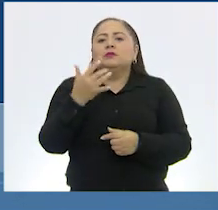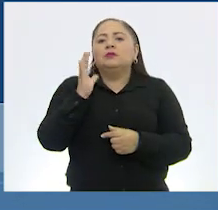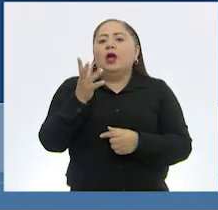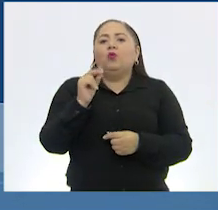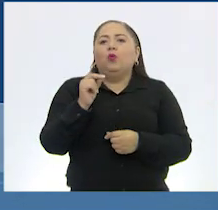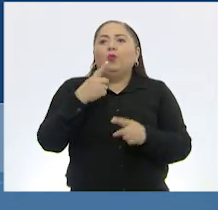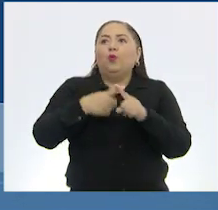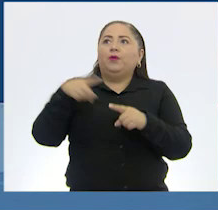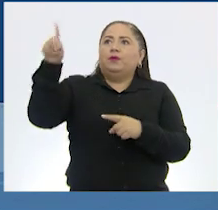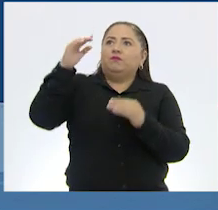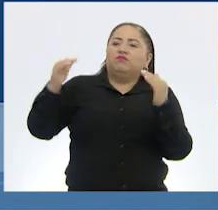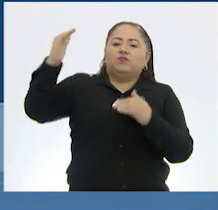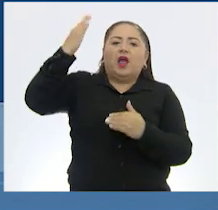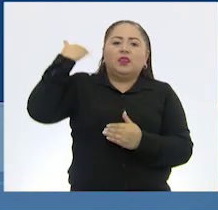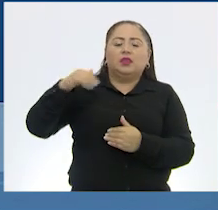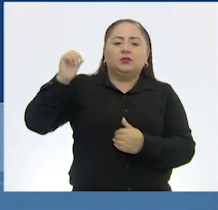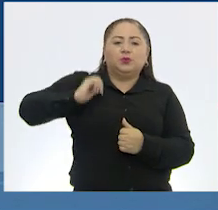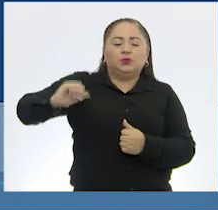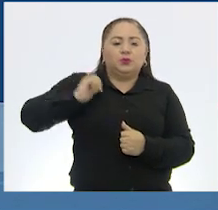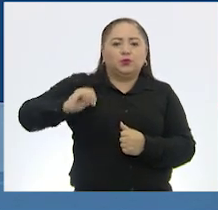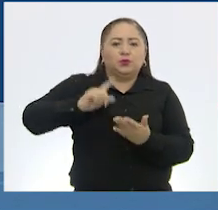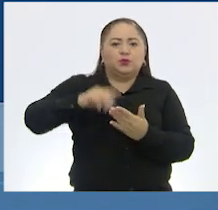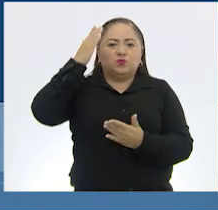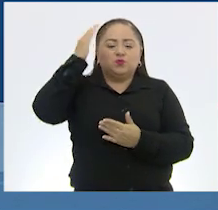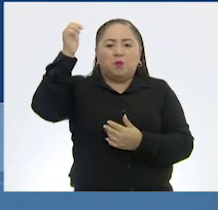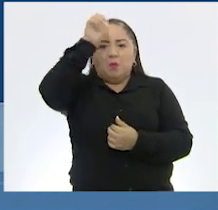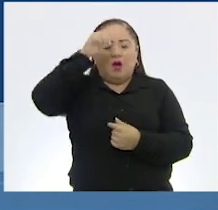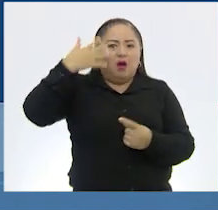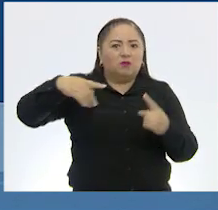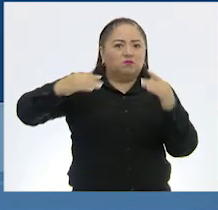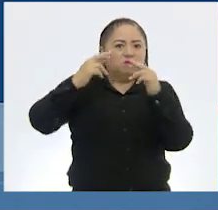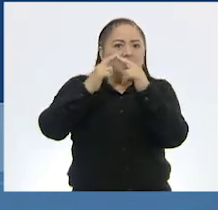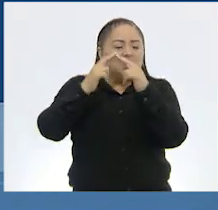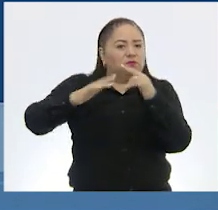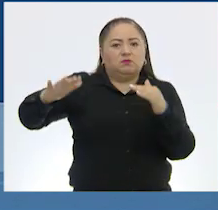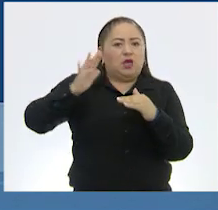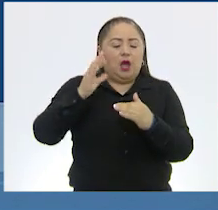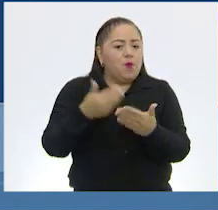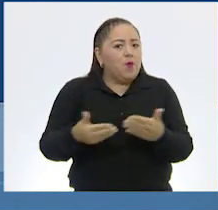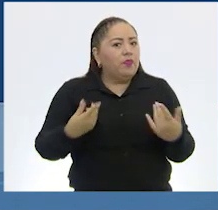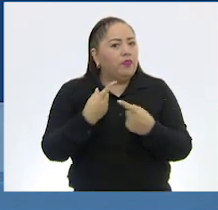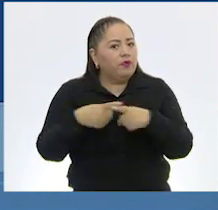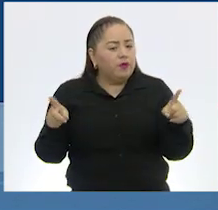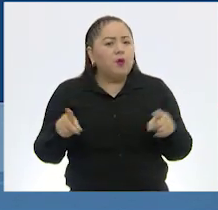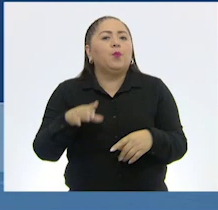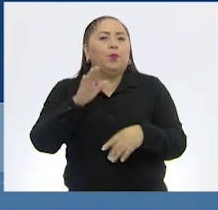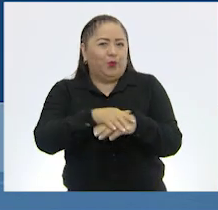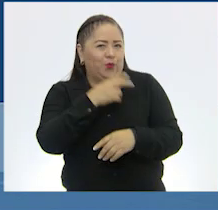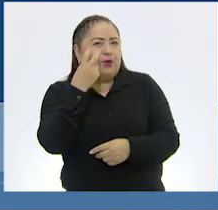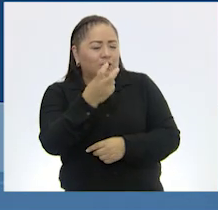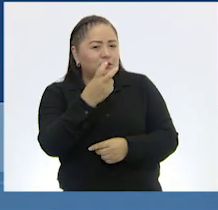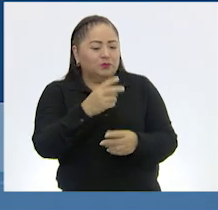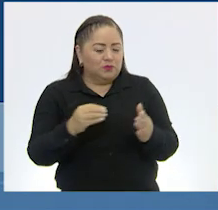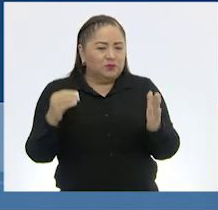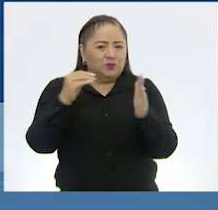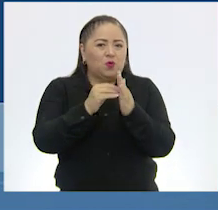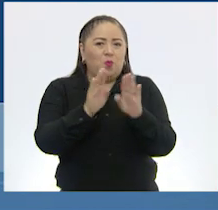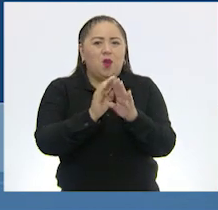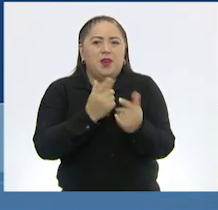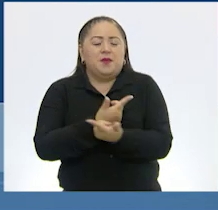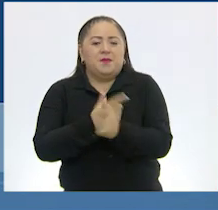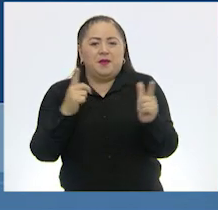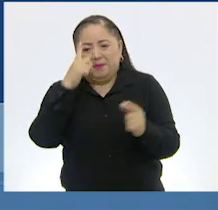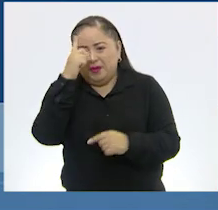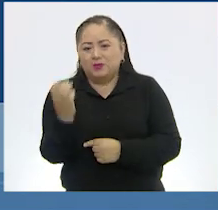por súbditos como era durante la época colonial. Así que supongo que el impulso que le dieron los liberales a